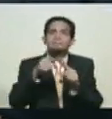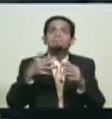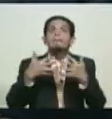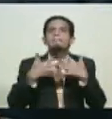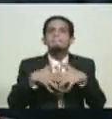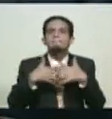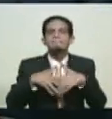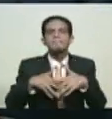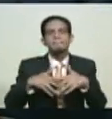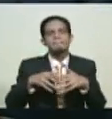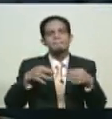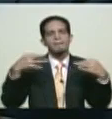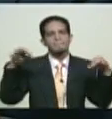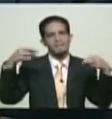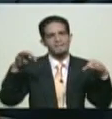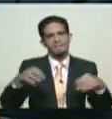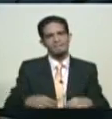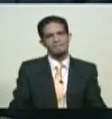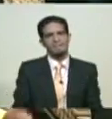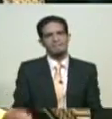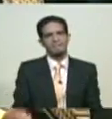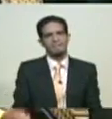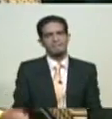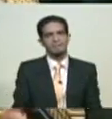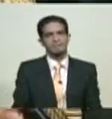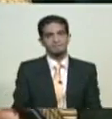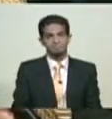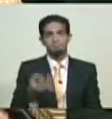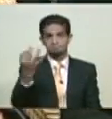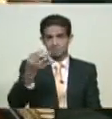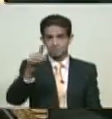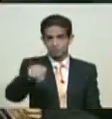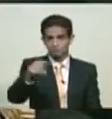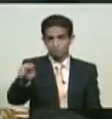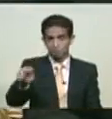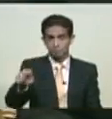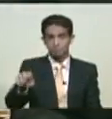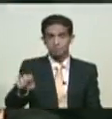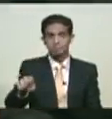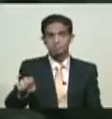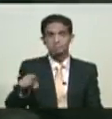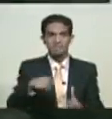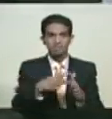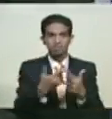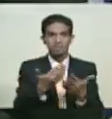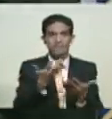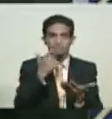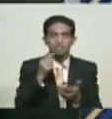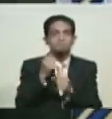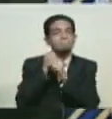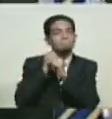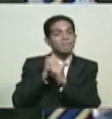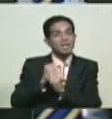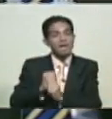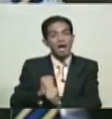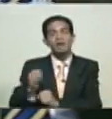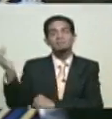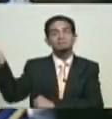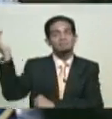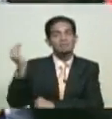cuál es el objetivo que haya papel verdad y nos liberemos de la dependencia en las importaciones